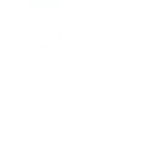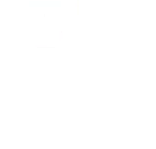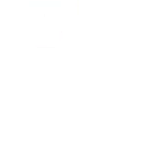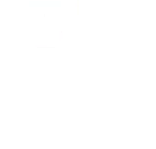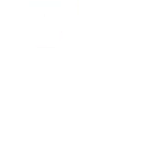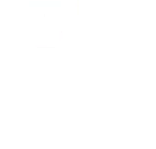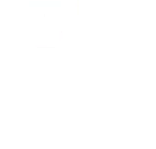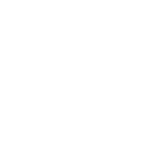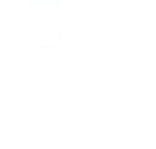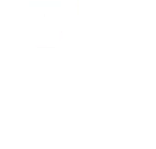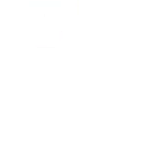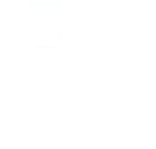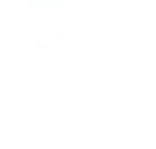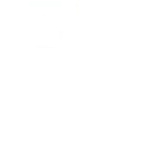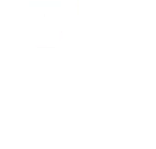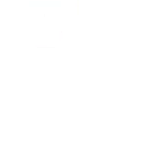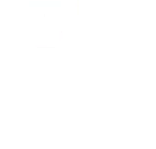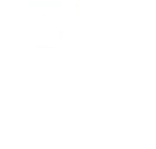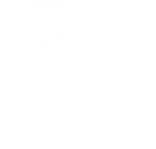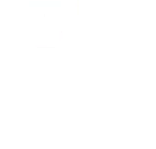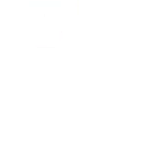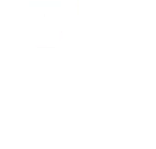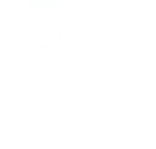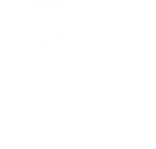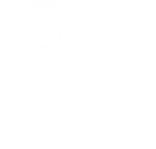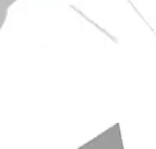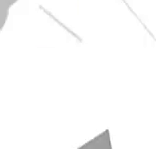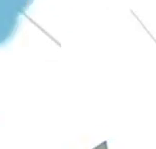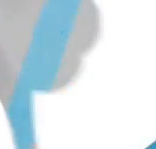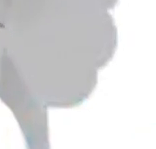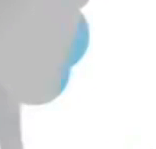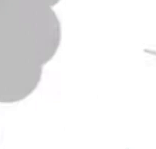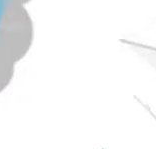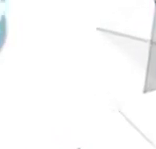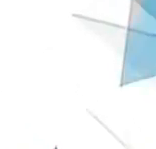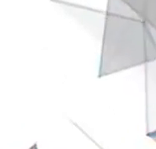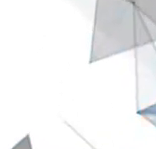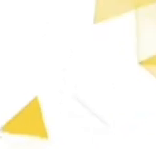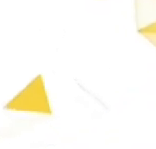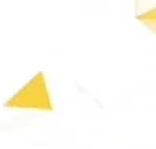Tele Ciudadana, tu voz, tu país.